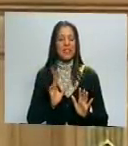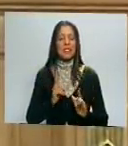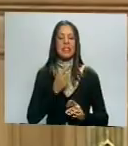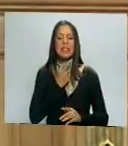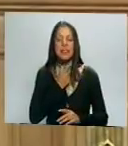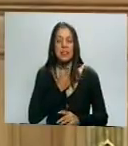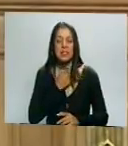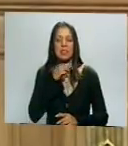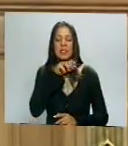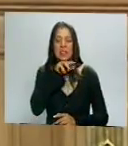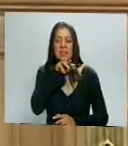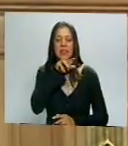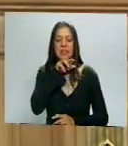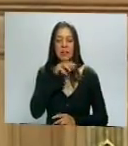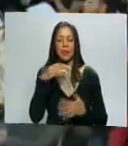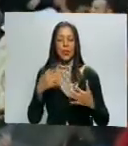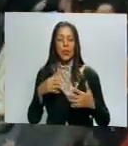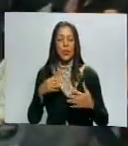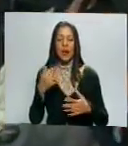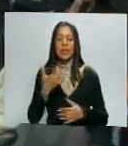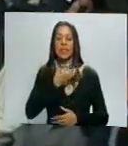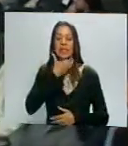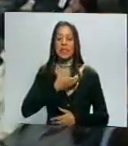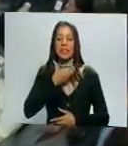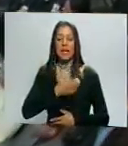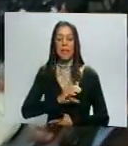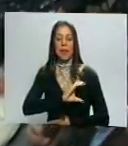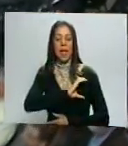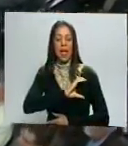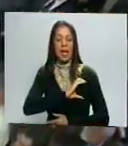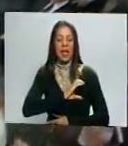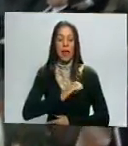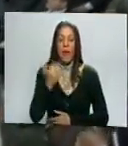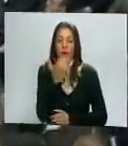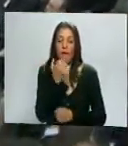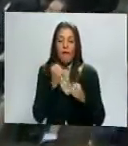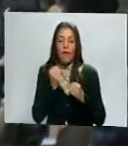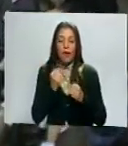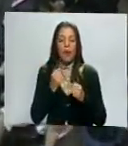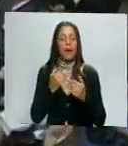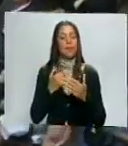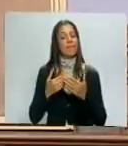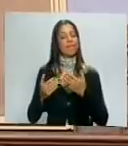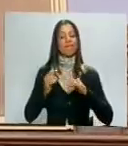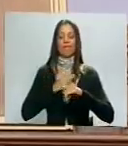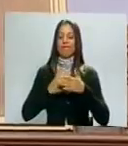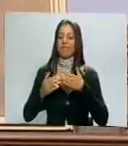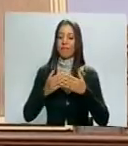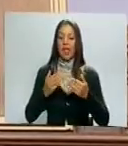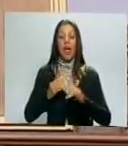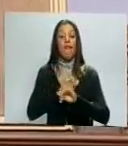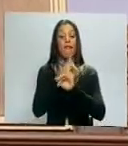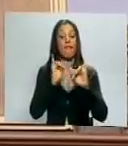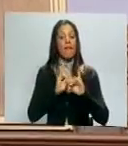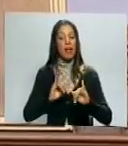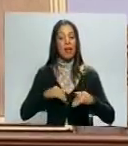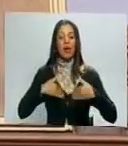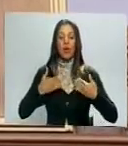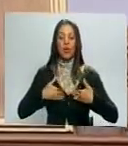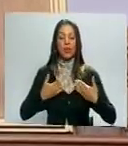disfónica. El Pacheco de diciembre y de enero, pero con felicidad nosotros podemos